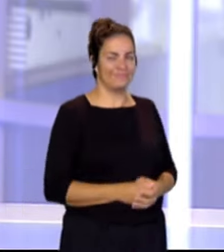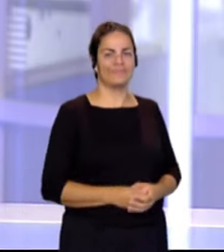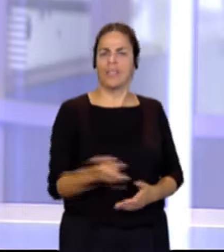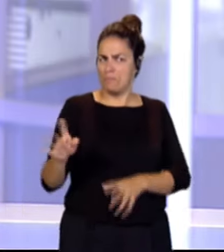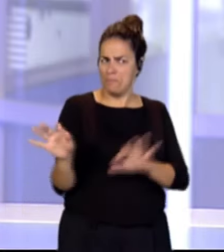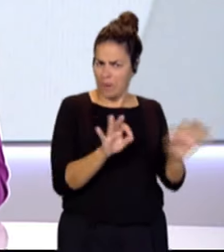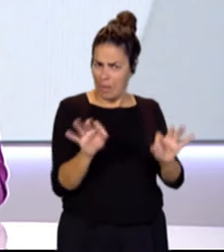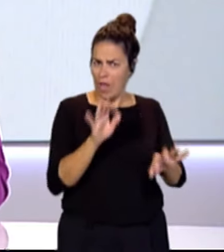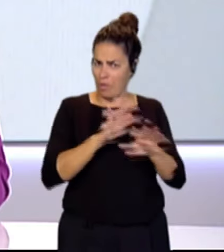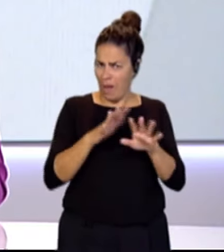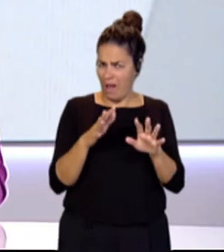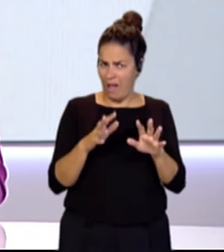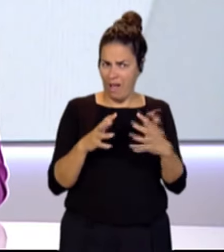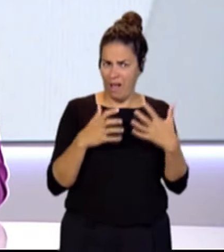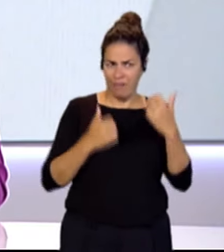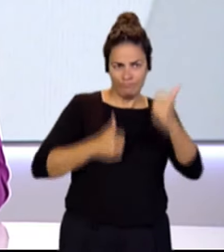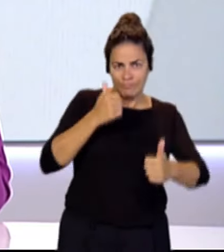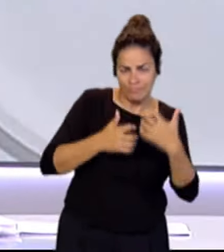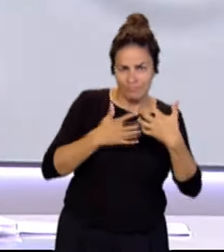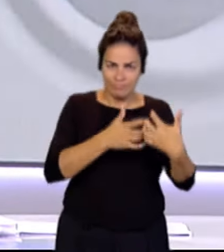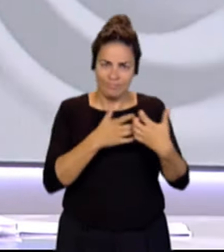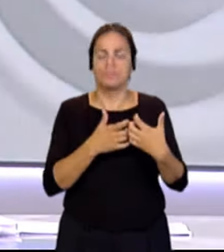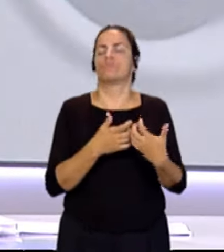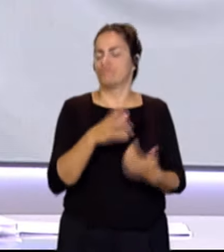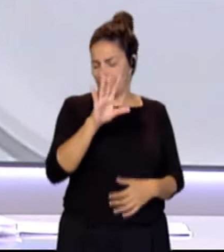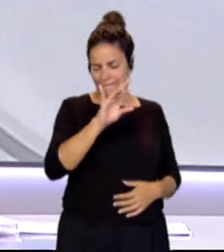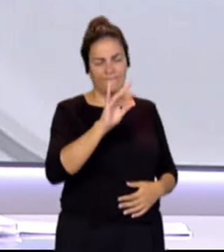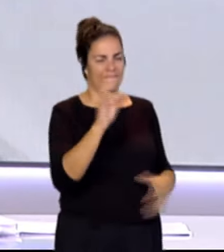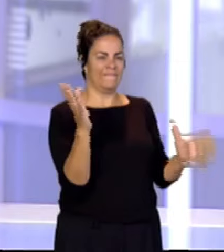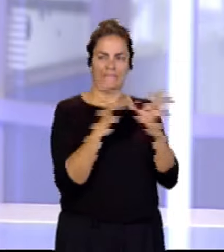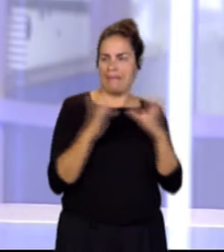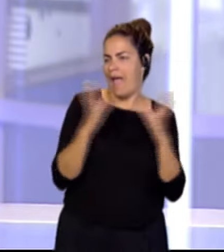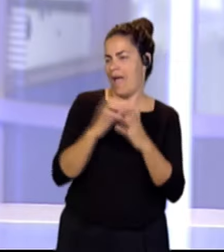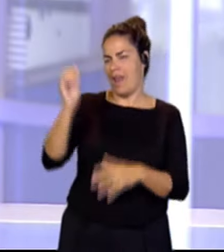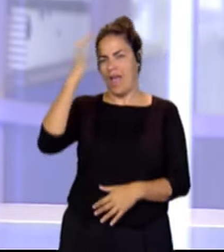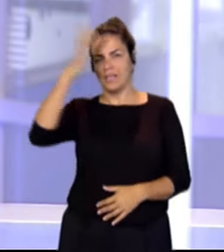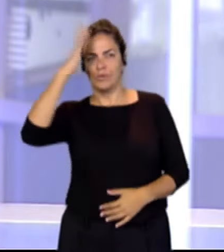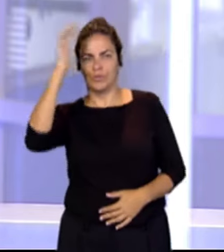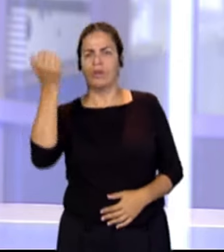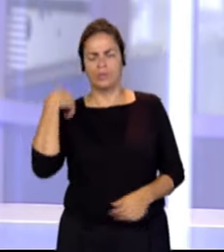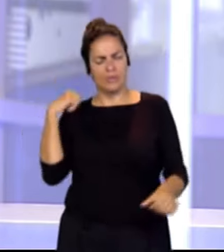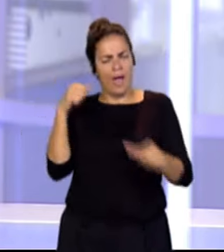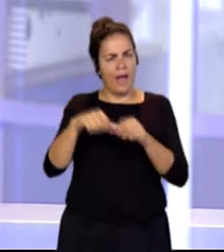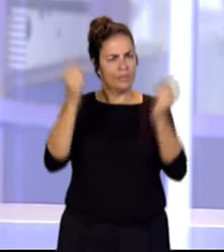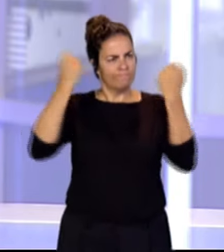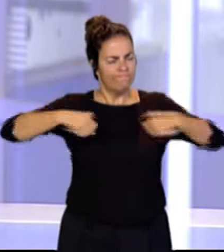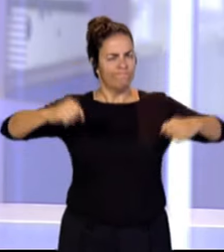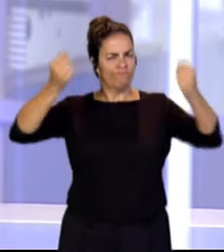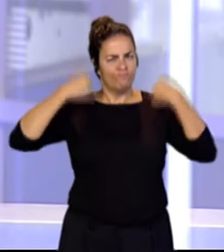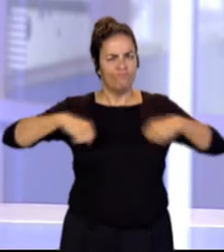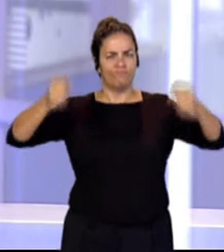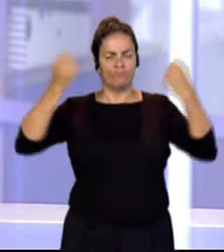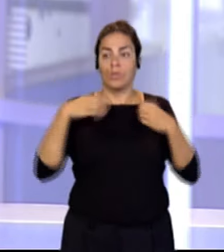para competir en el evento Sí sí la verdad que con muchas ganas mucha ilusión Me he preparado bastante tiempo he estado mucho tiempo fuera preparando esta pelea